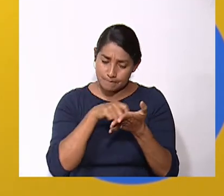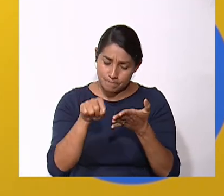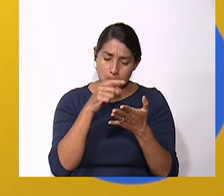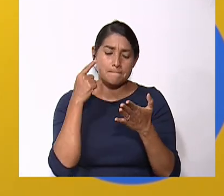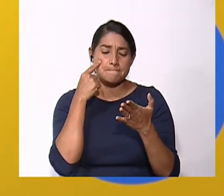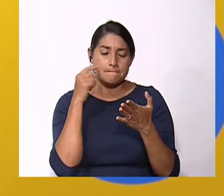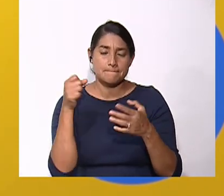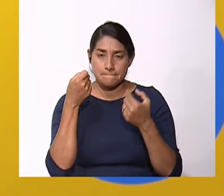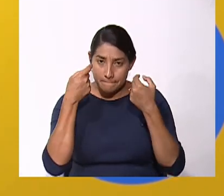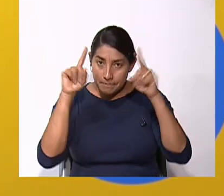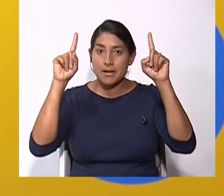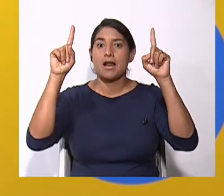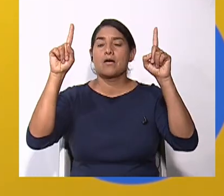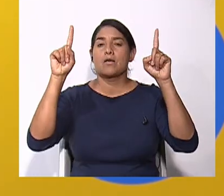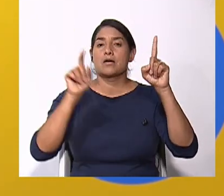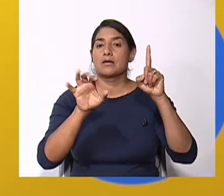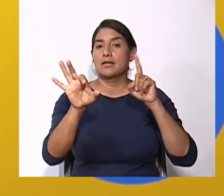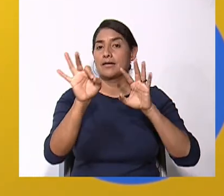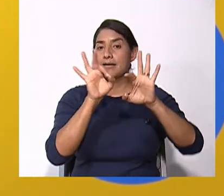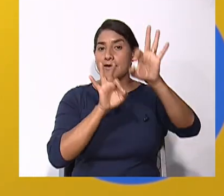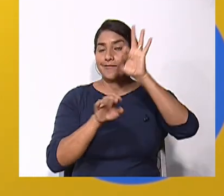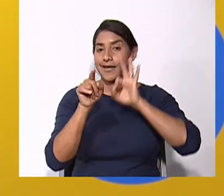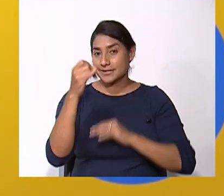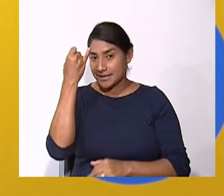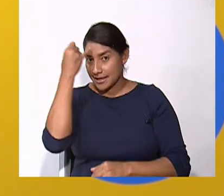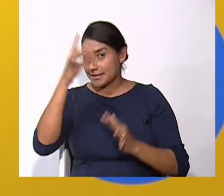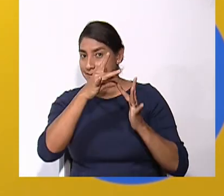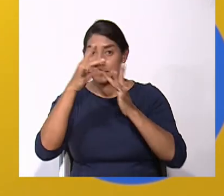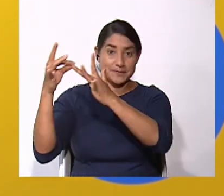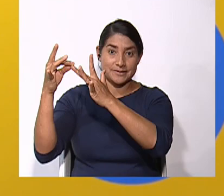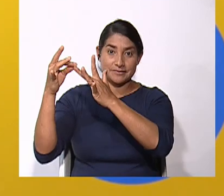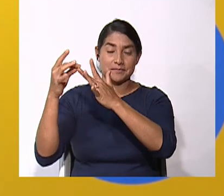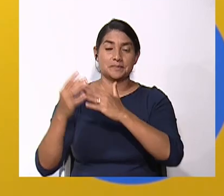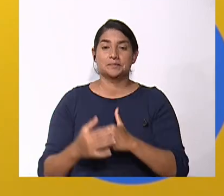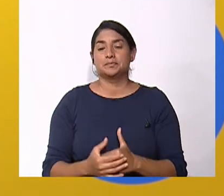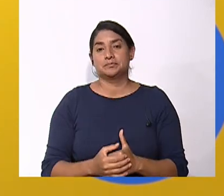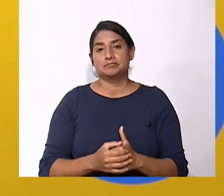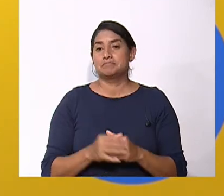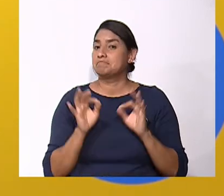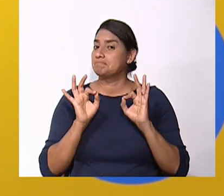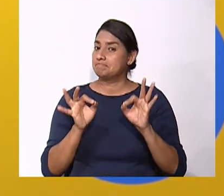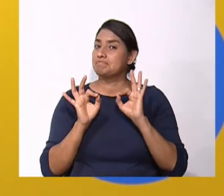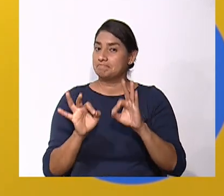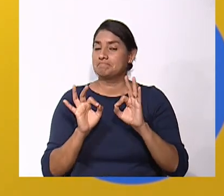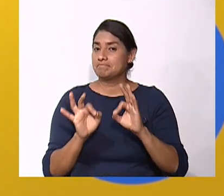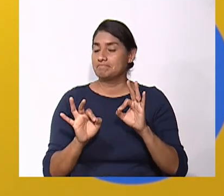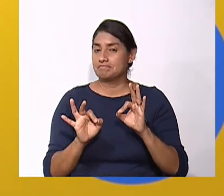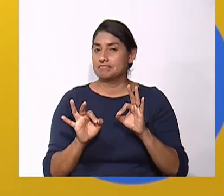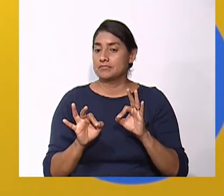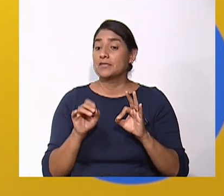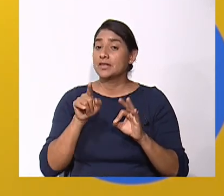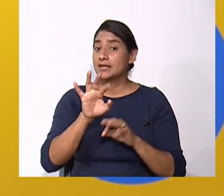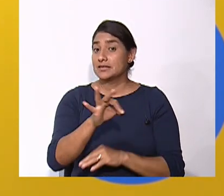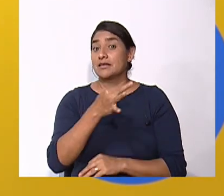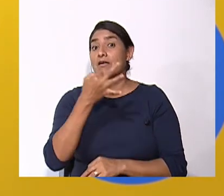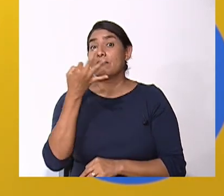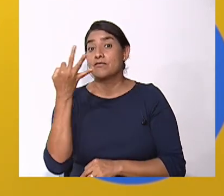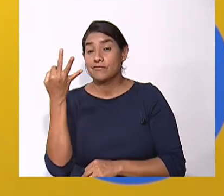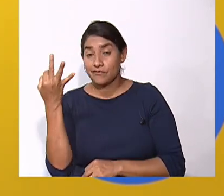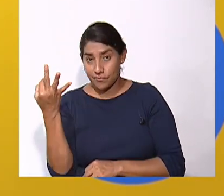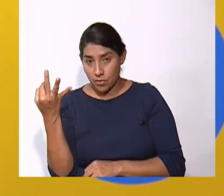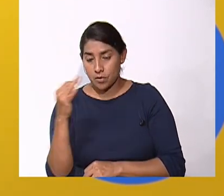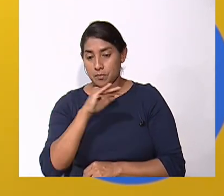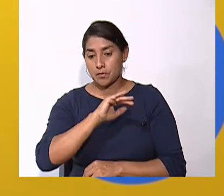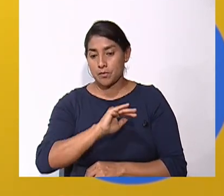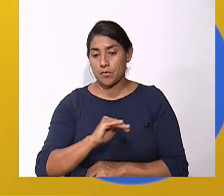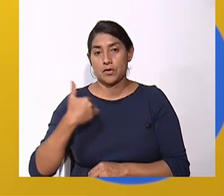lograr encontrar esa idea fundamental. Muy bien. De esta manera,